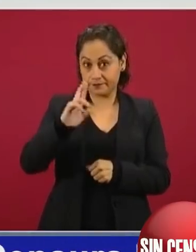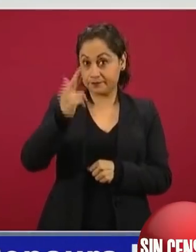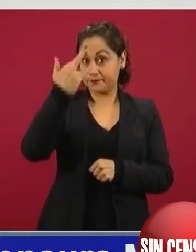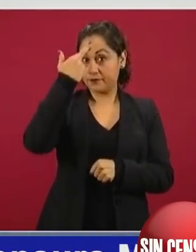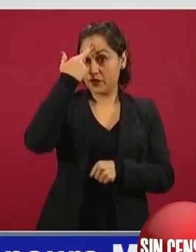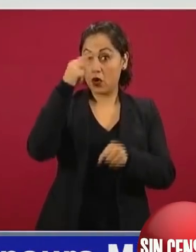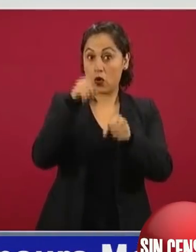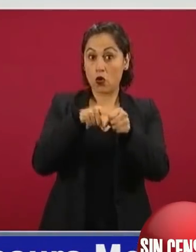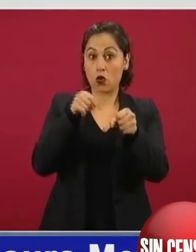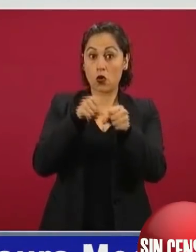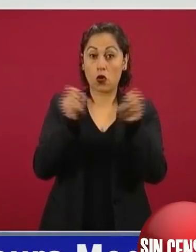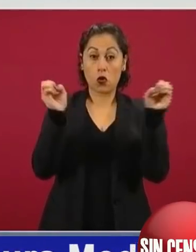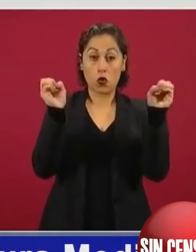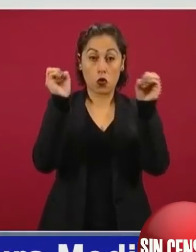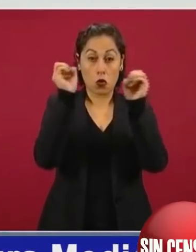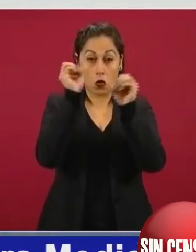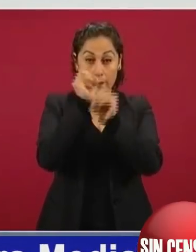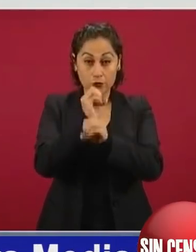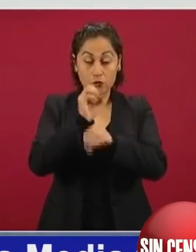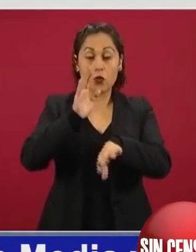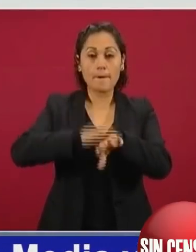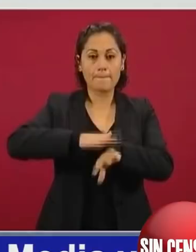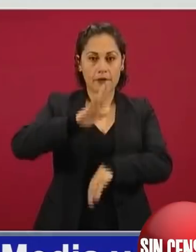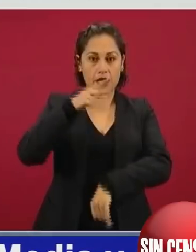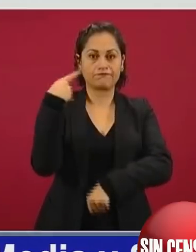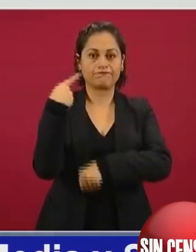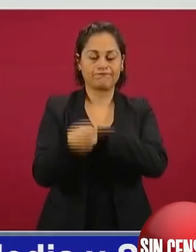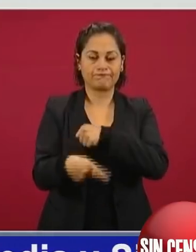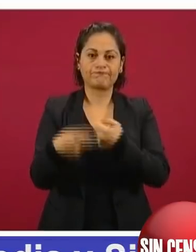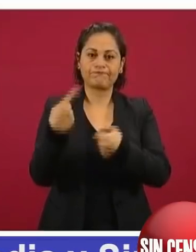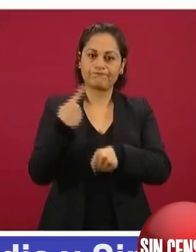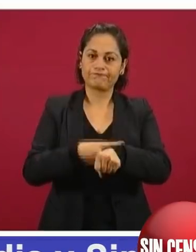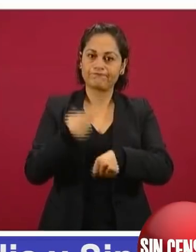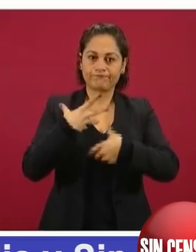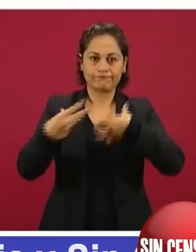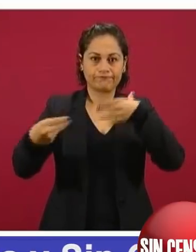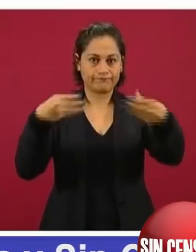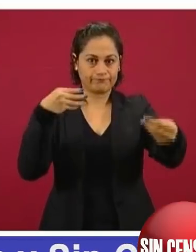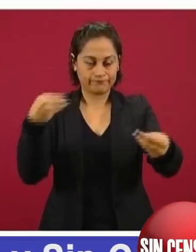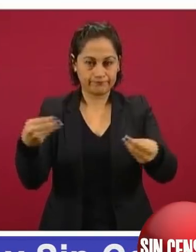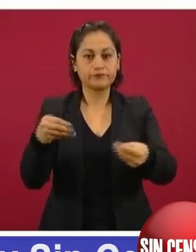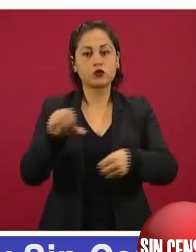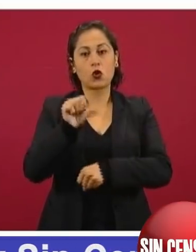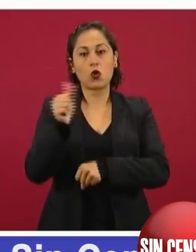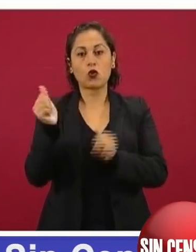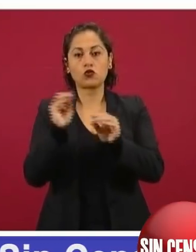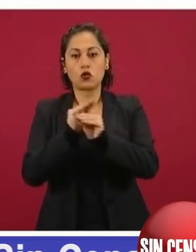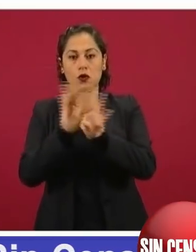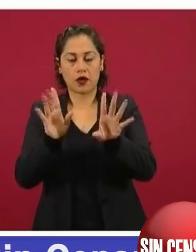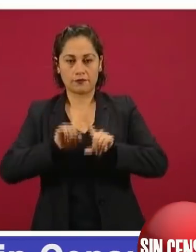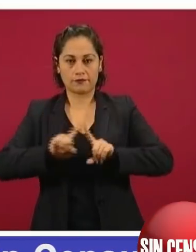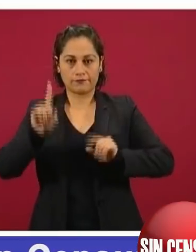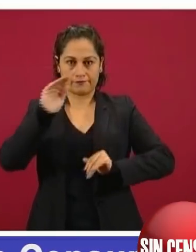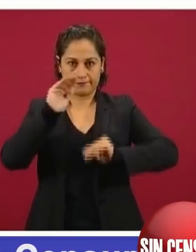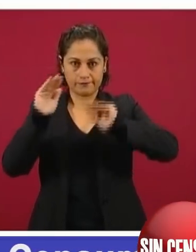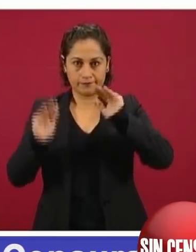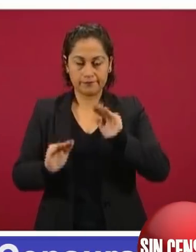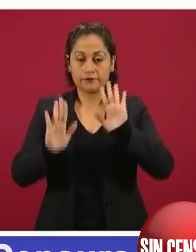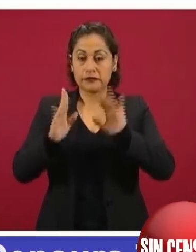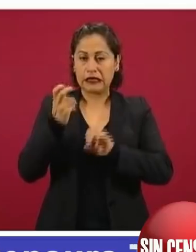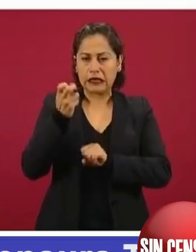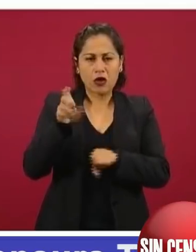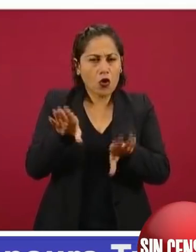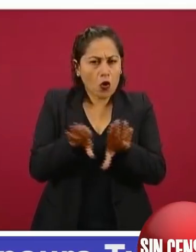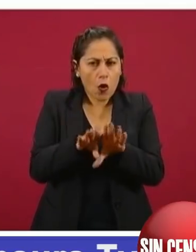la intensidad de la epidemia. Esto se mide con uno de los indicadores básicos de la epidemiología, que es la incidencia, cuántos casos